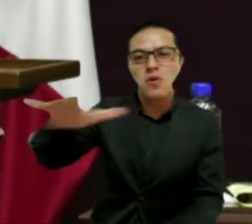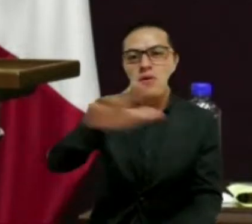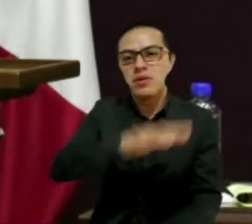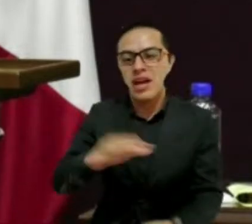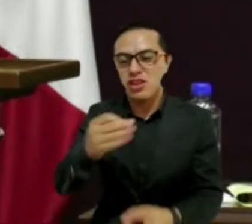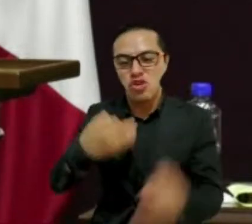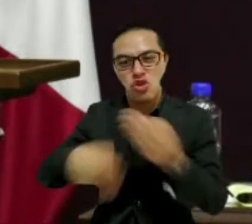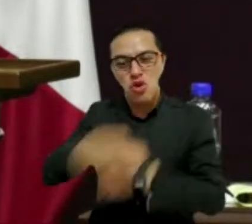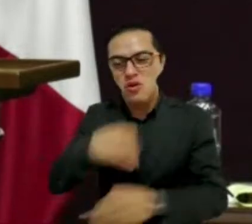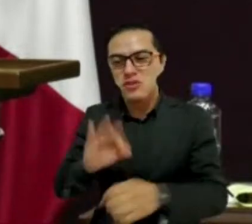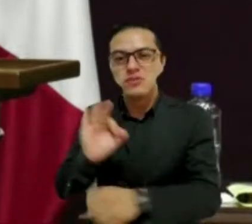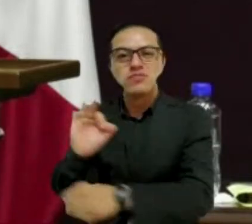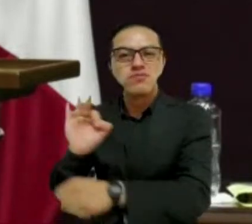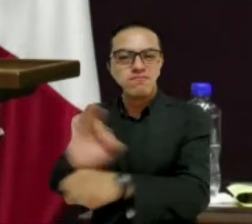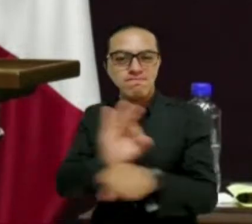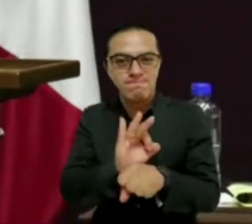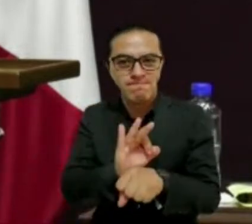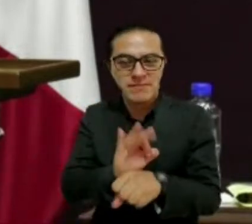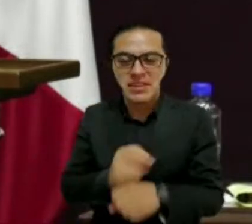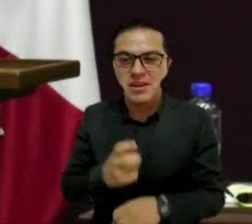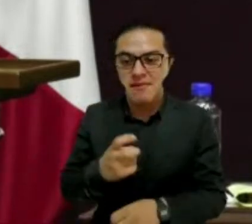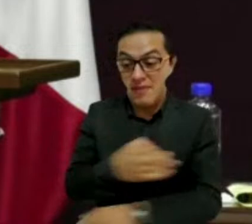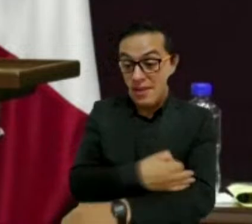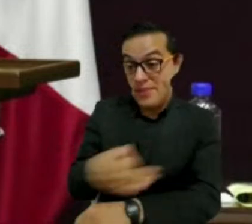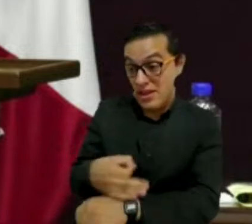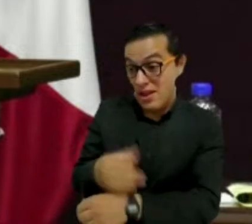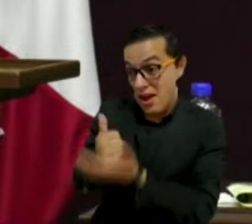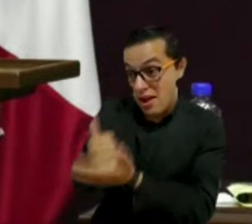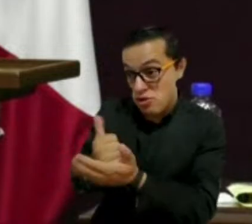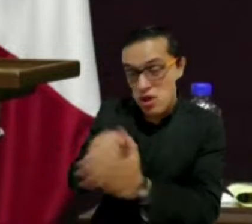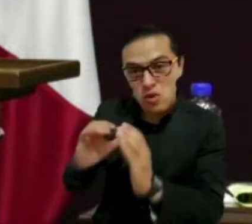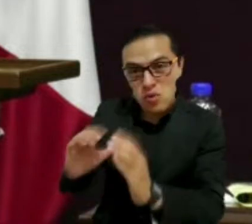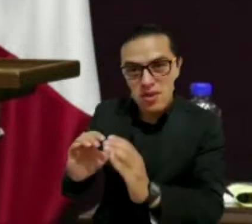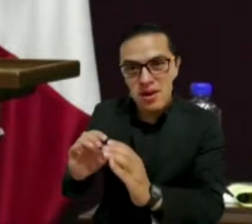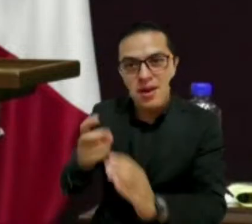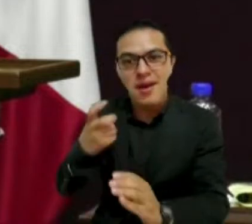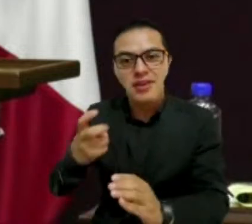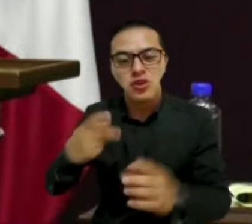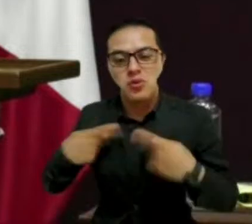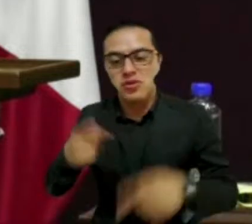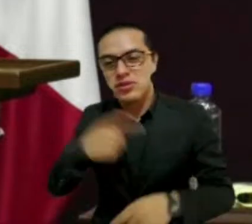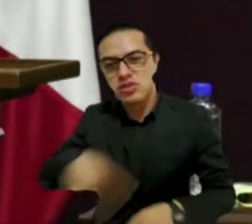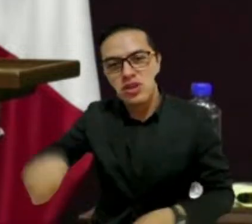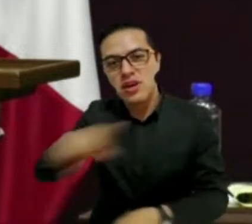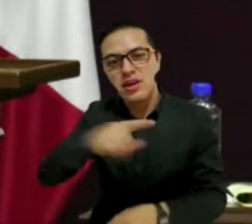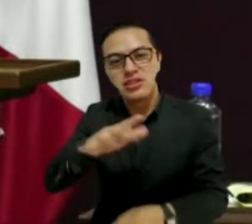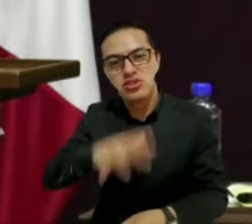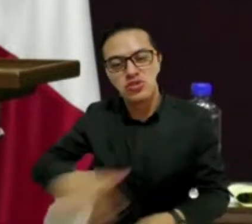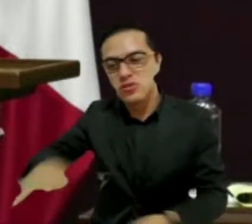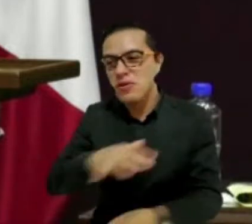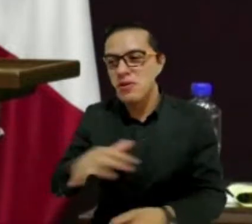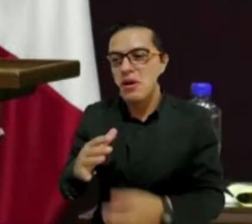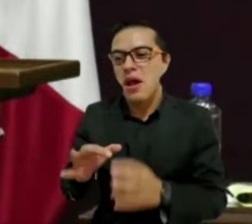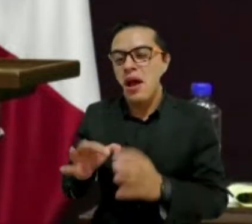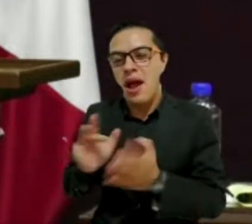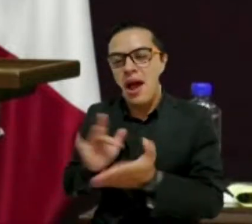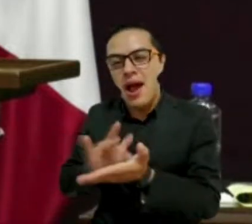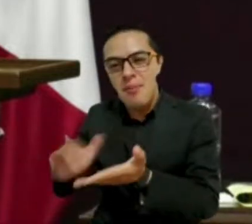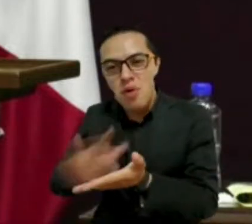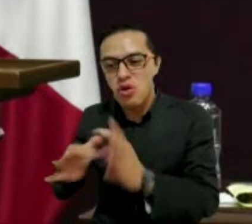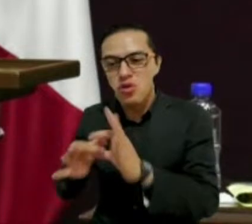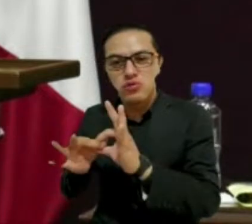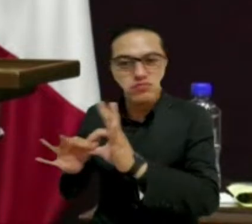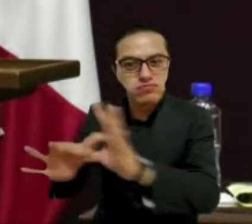la cohesión social, se promueve una cultura de apoyo y solidaridad y se contribuye a la construcción de comunidades